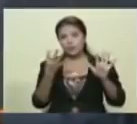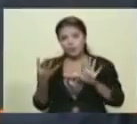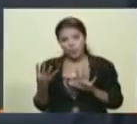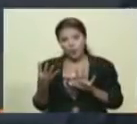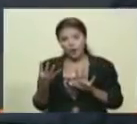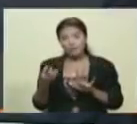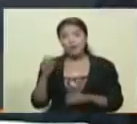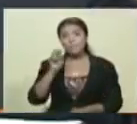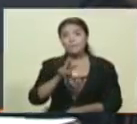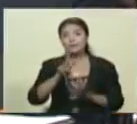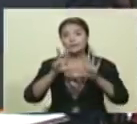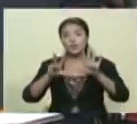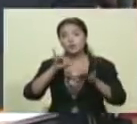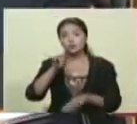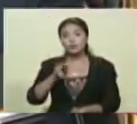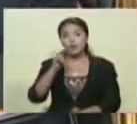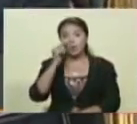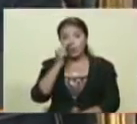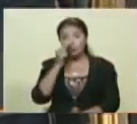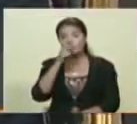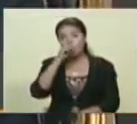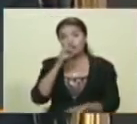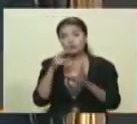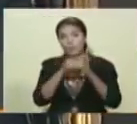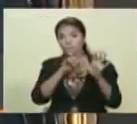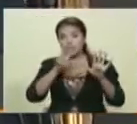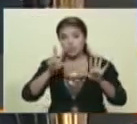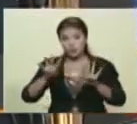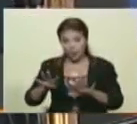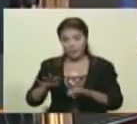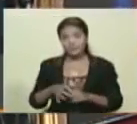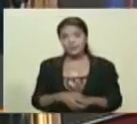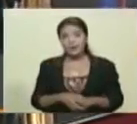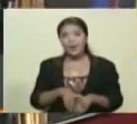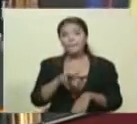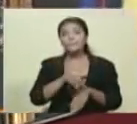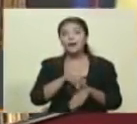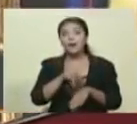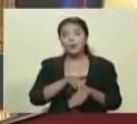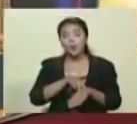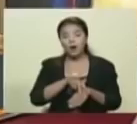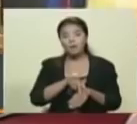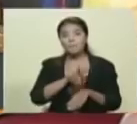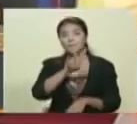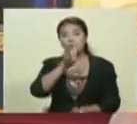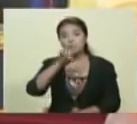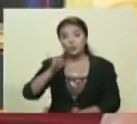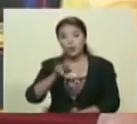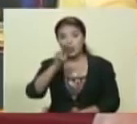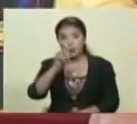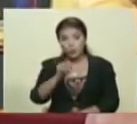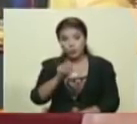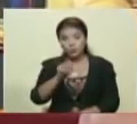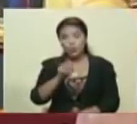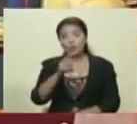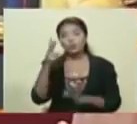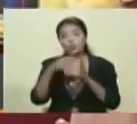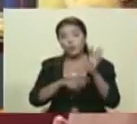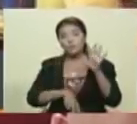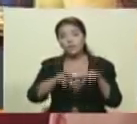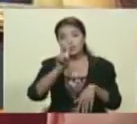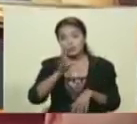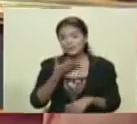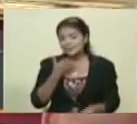2009, 28 de junio de 2009. En Paraguay, 21 de junio de